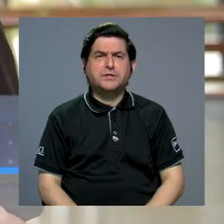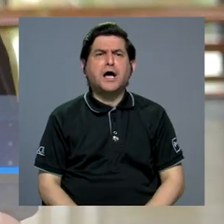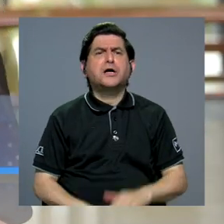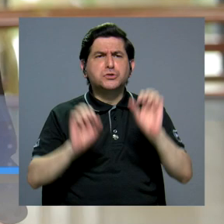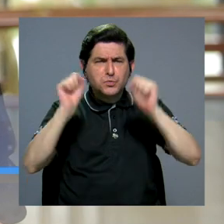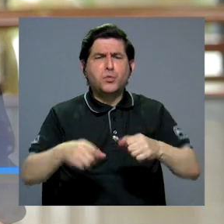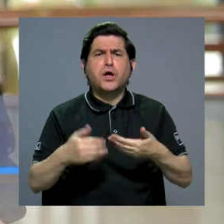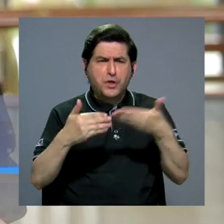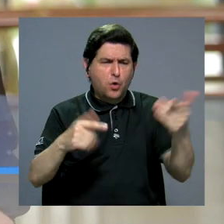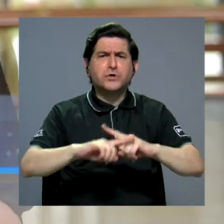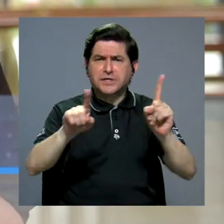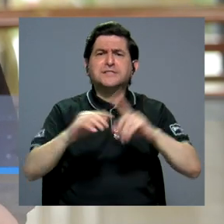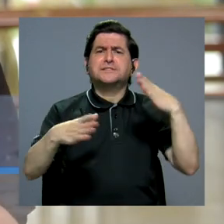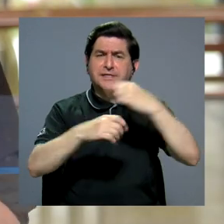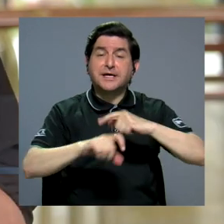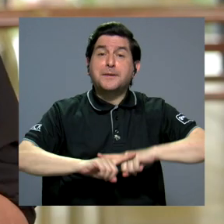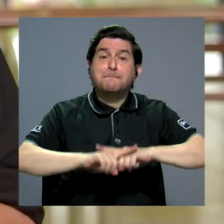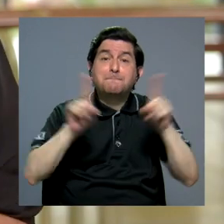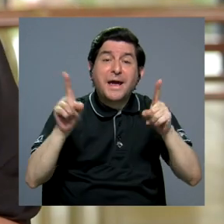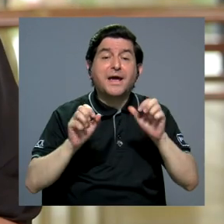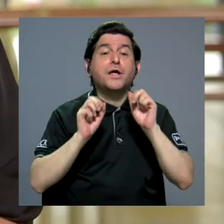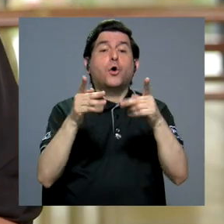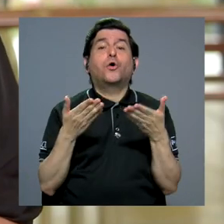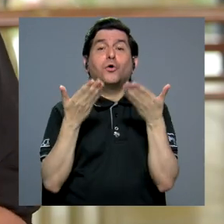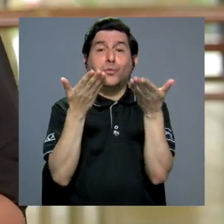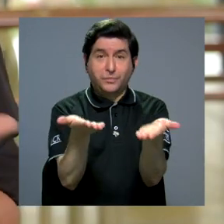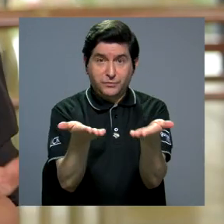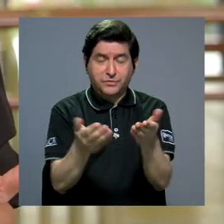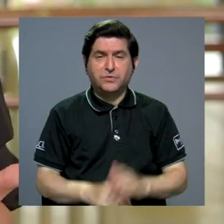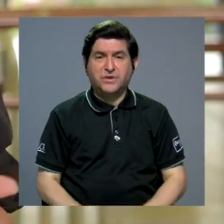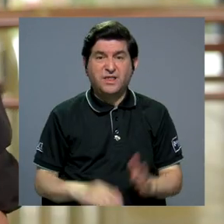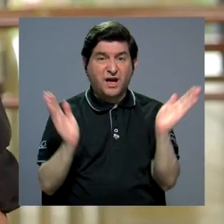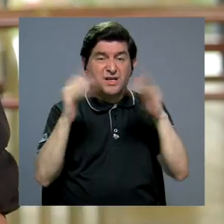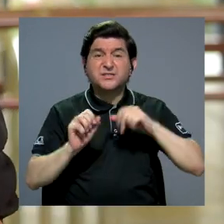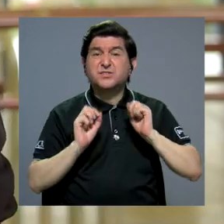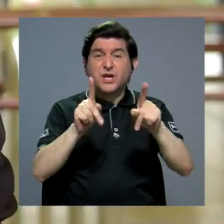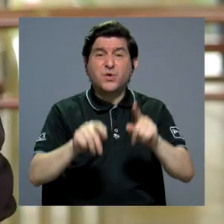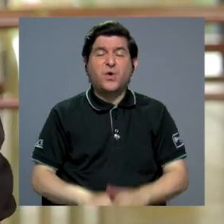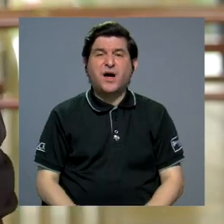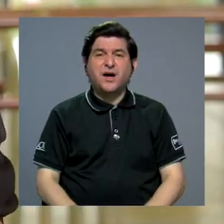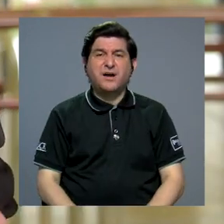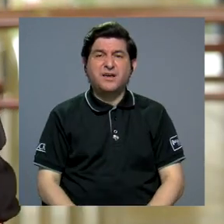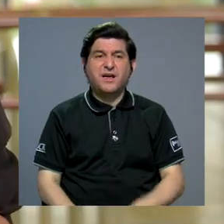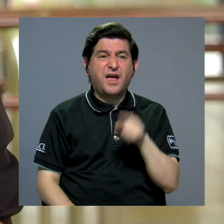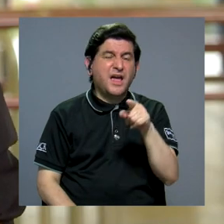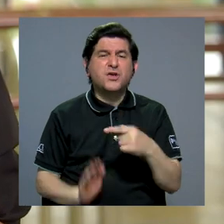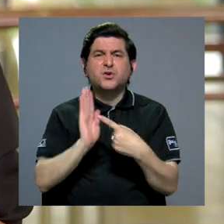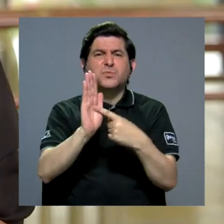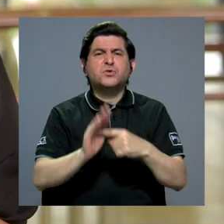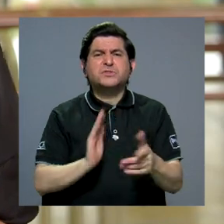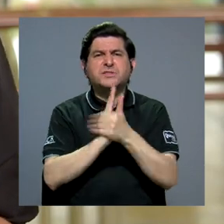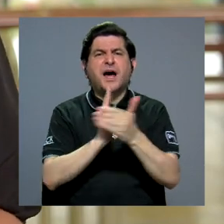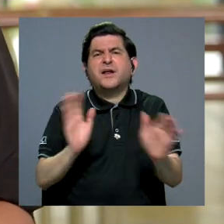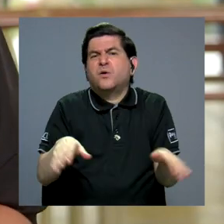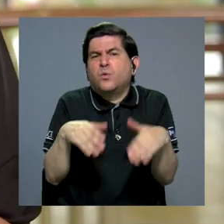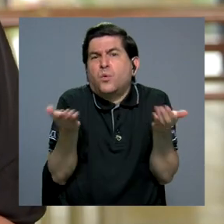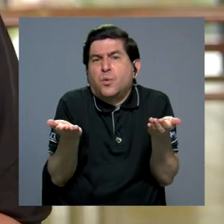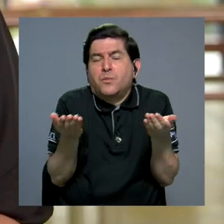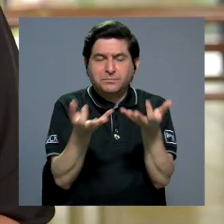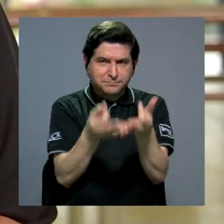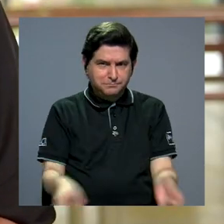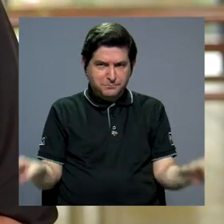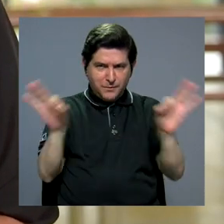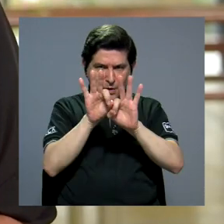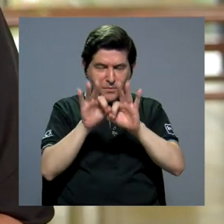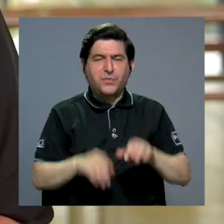capaces de hacer muchísimas cosas, pero hay que darles oportunidades, porque si no hay oportunidades, ¿cómo nos enseñan de que son capaces? Pero entonces, es